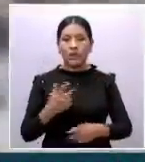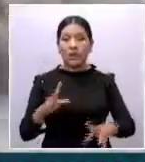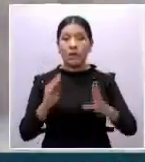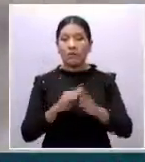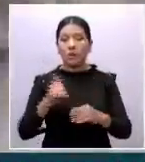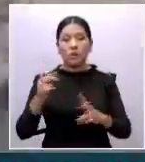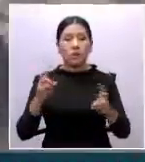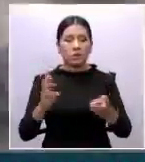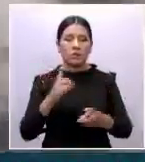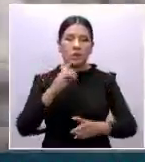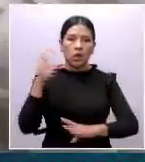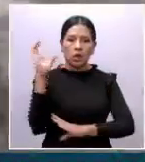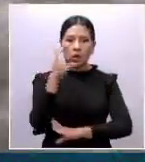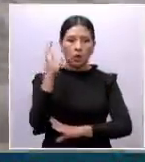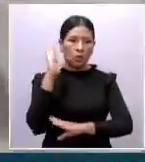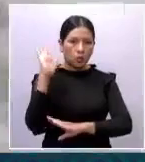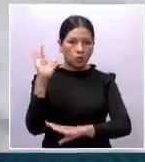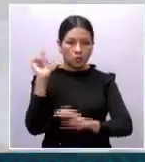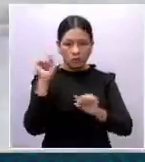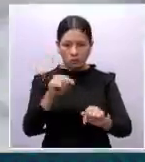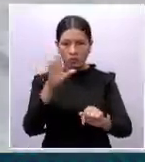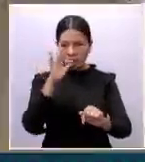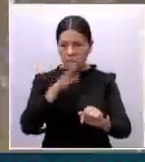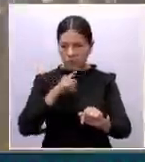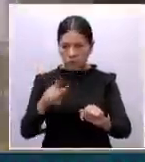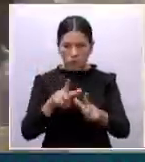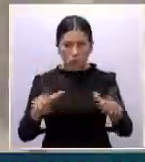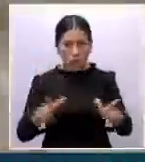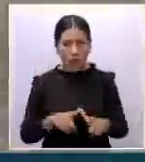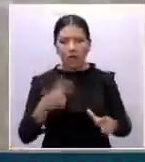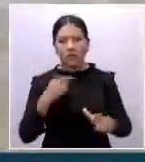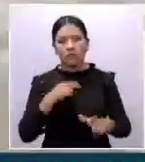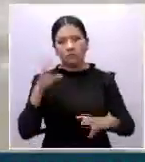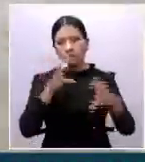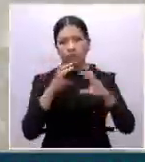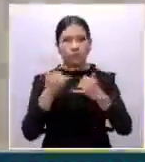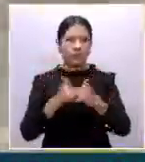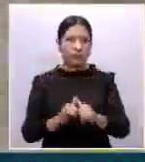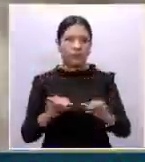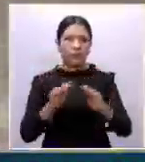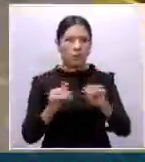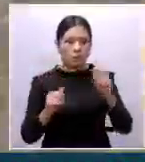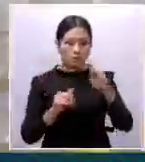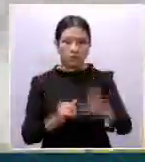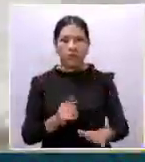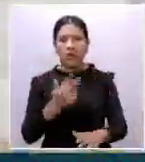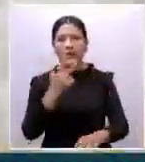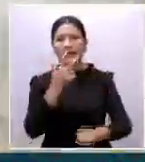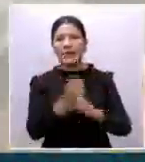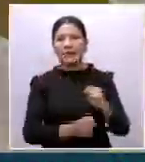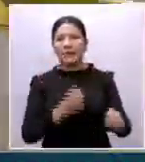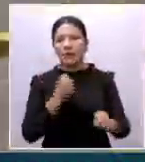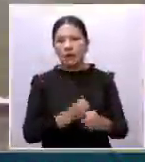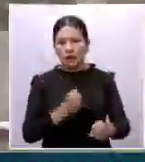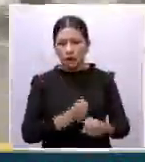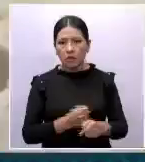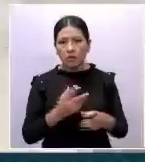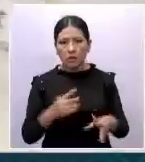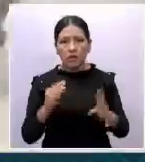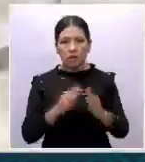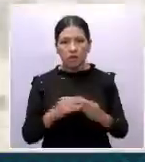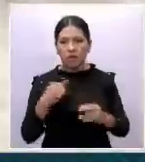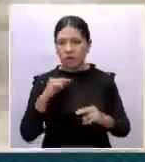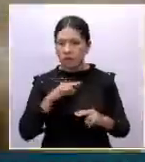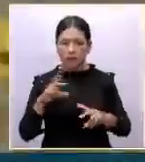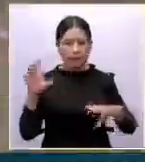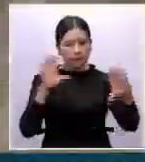se encontraba en el lugar. Aún continuamos con la búsqueda también del menor de 3 años, el cual tenemos ya